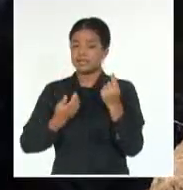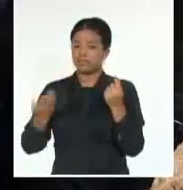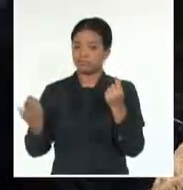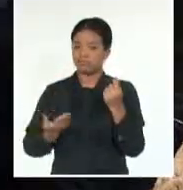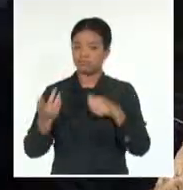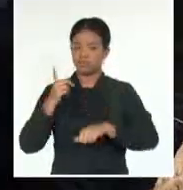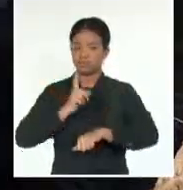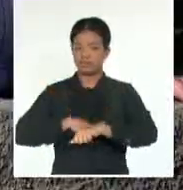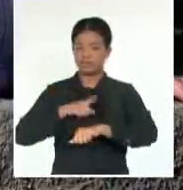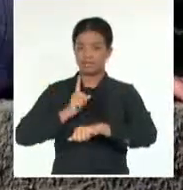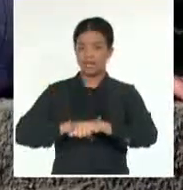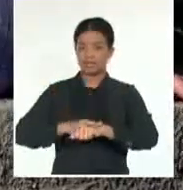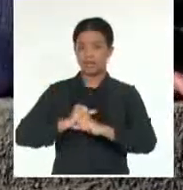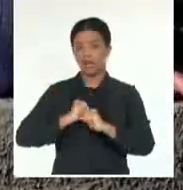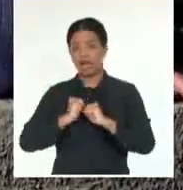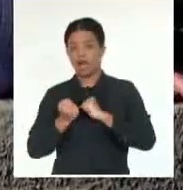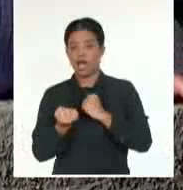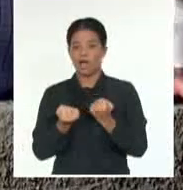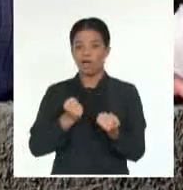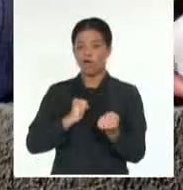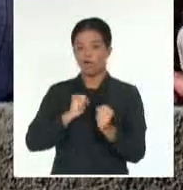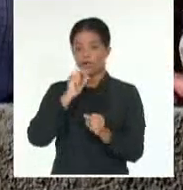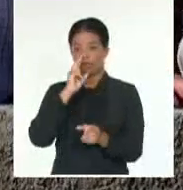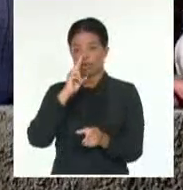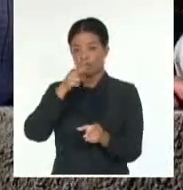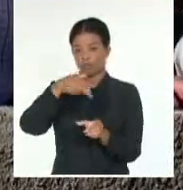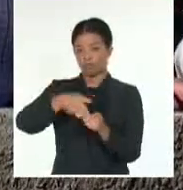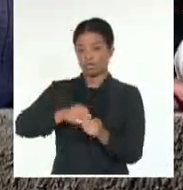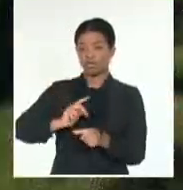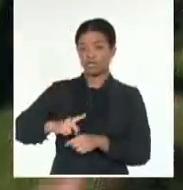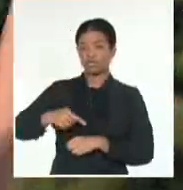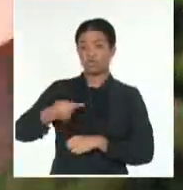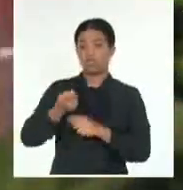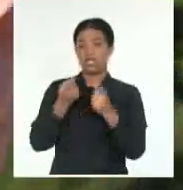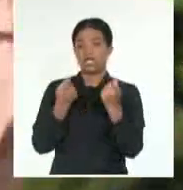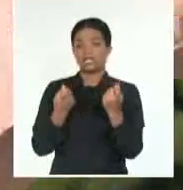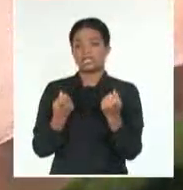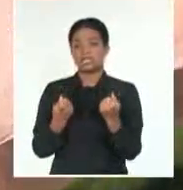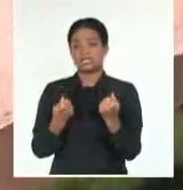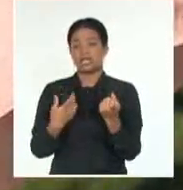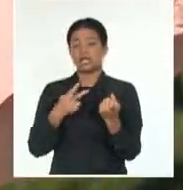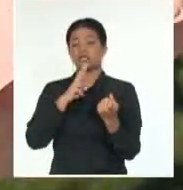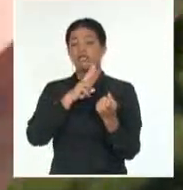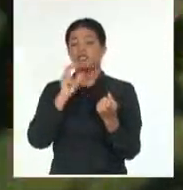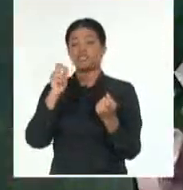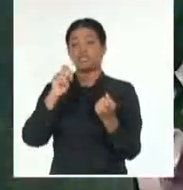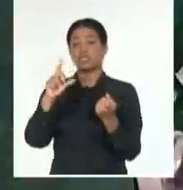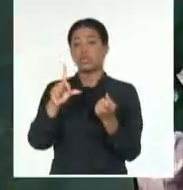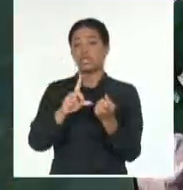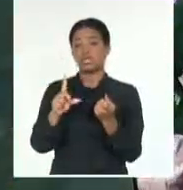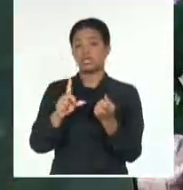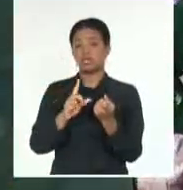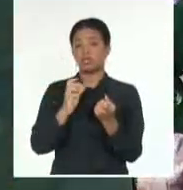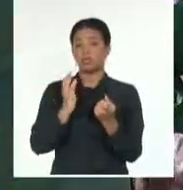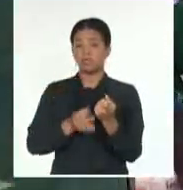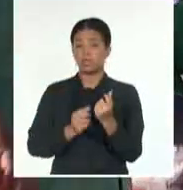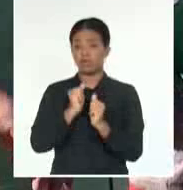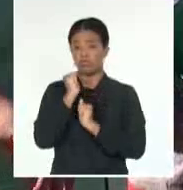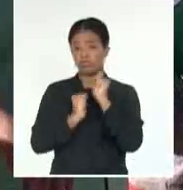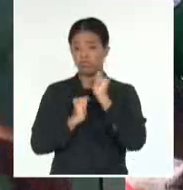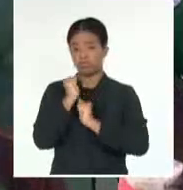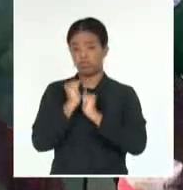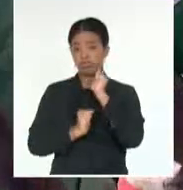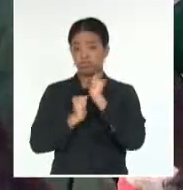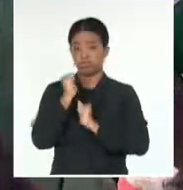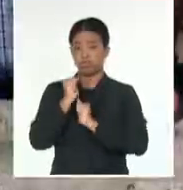ahorraría los 200 litros de combustible que a diario se necesitan para el acarreo del líquido en pipas, intercambió Morales Ojeda